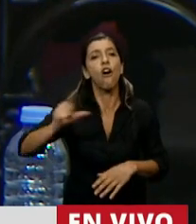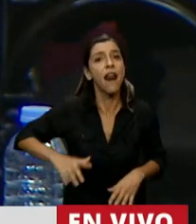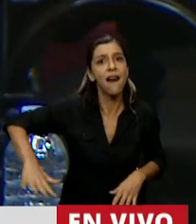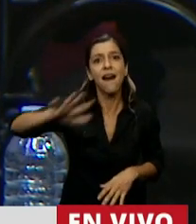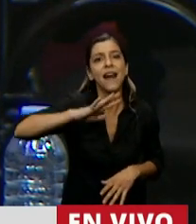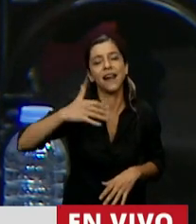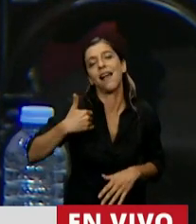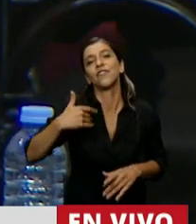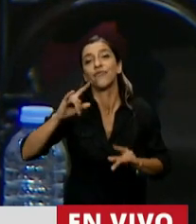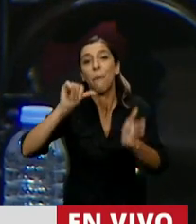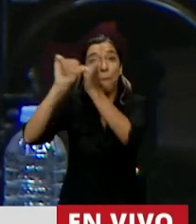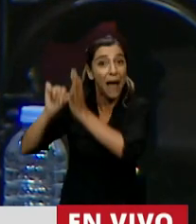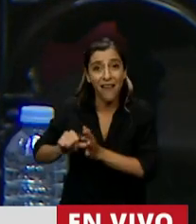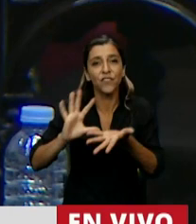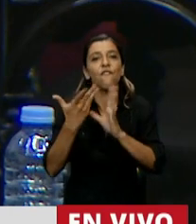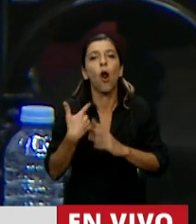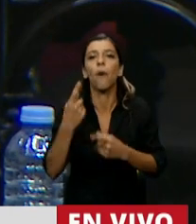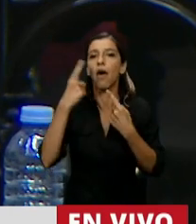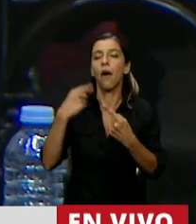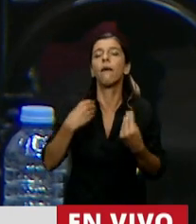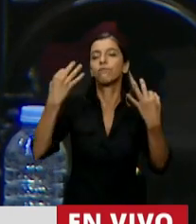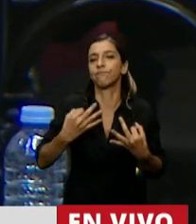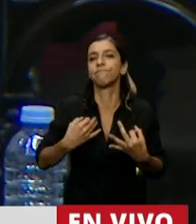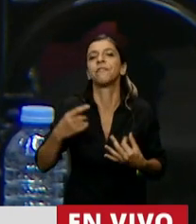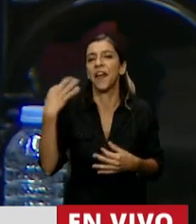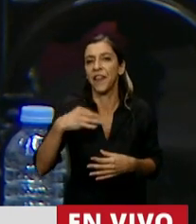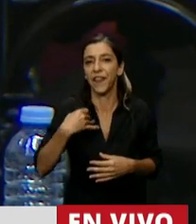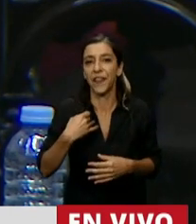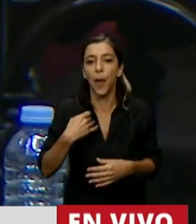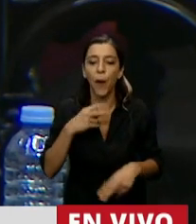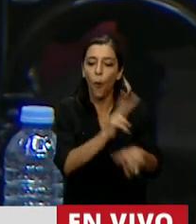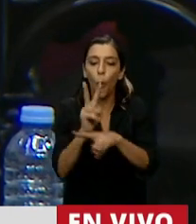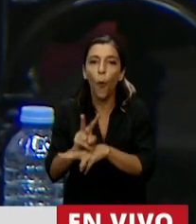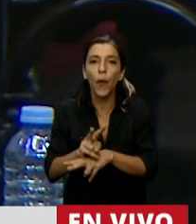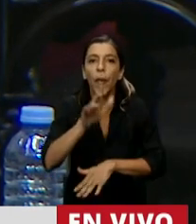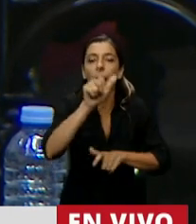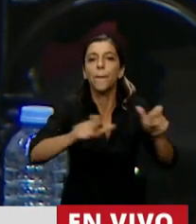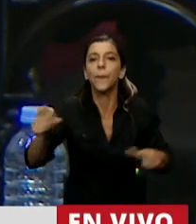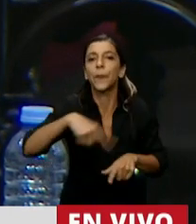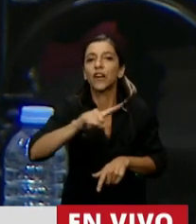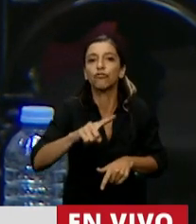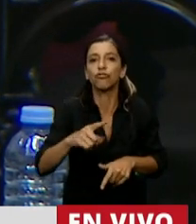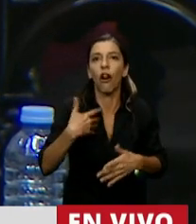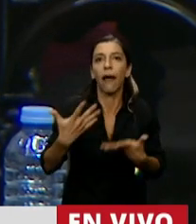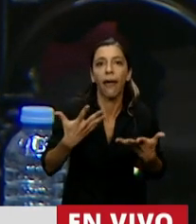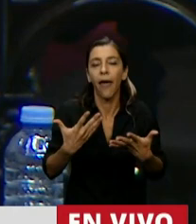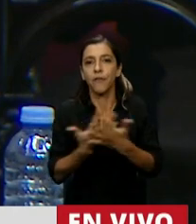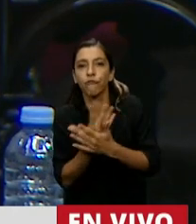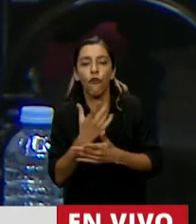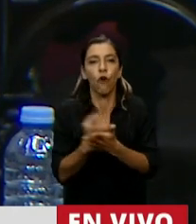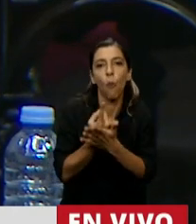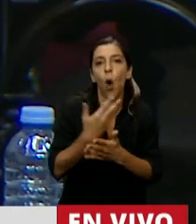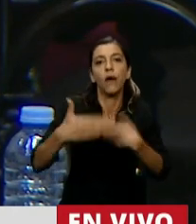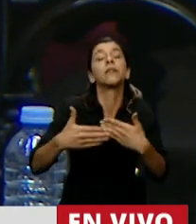por cómo se protege a los más débiles porque el criterio no es ya el valor del sujeto en función de los afectos que suscitan los